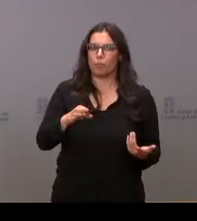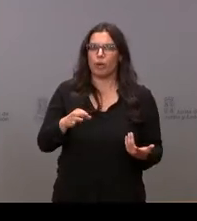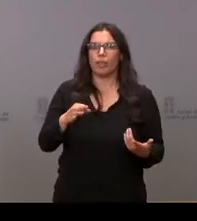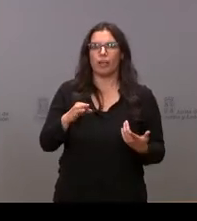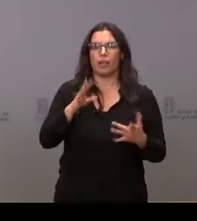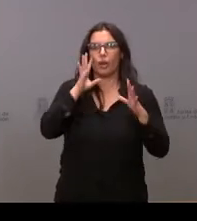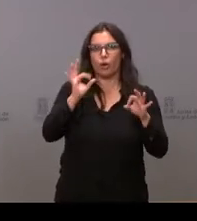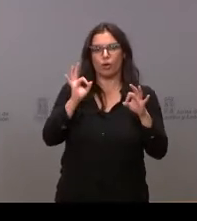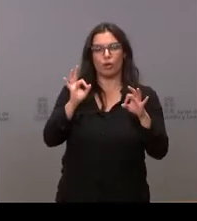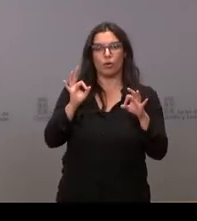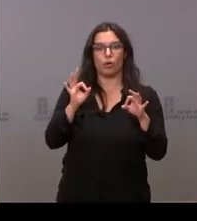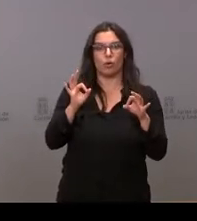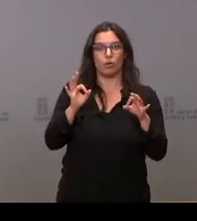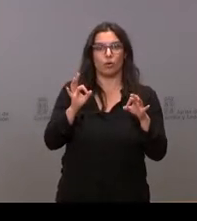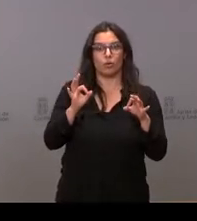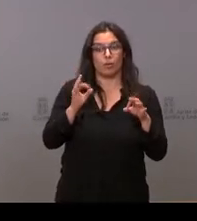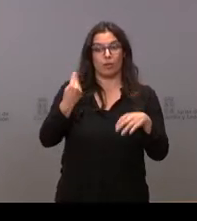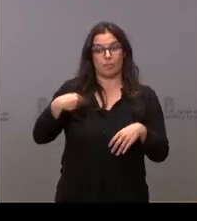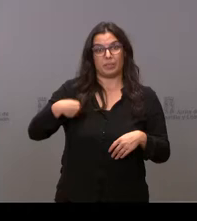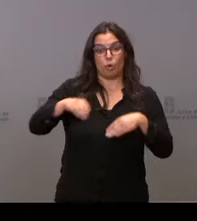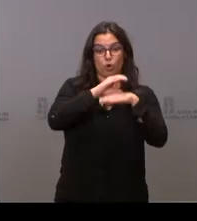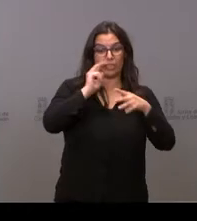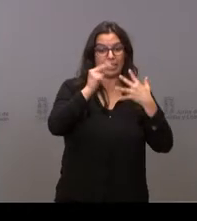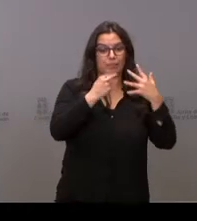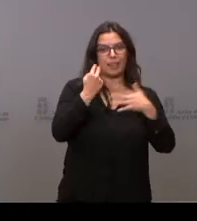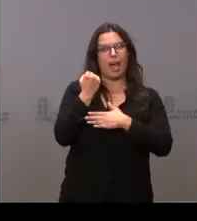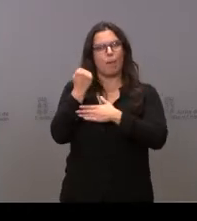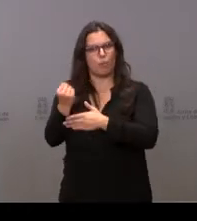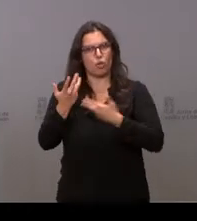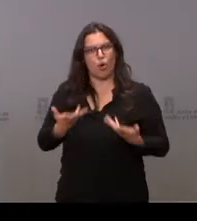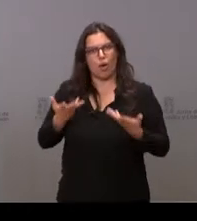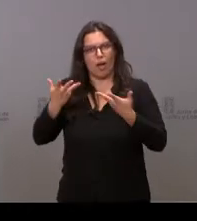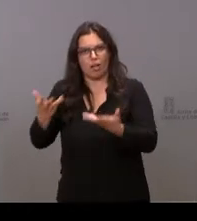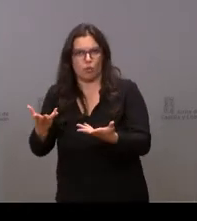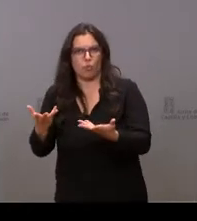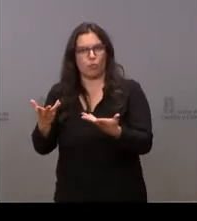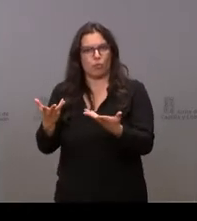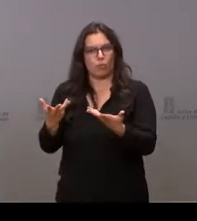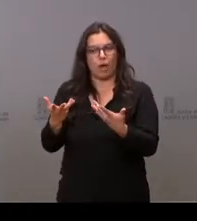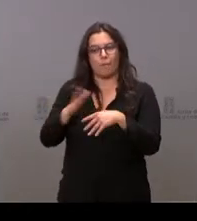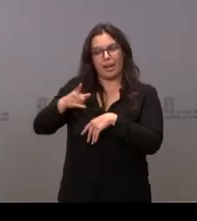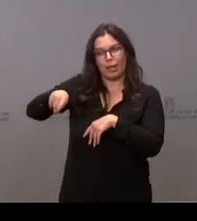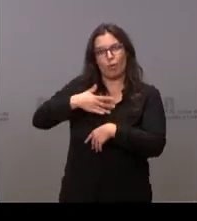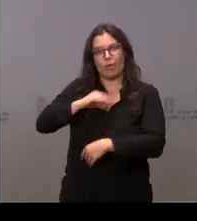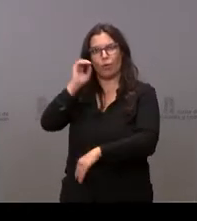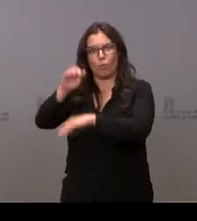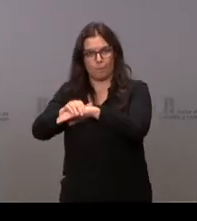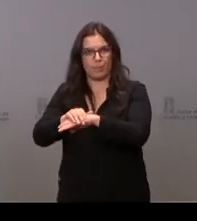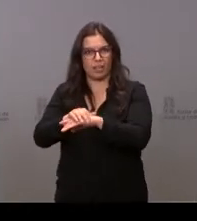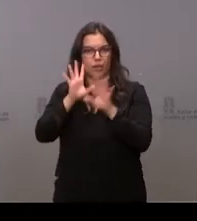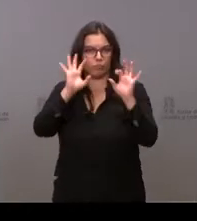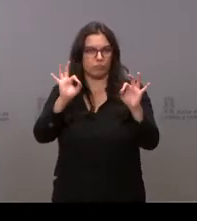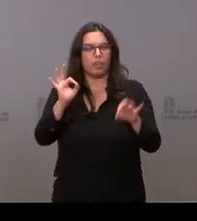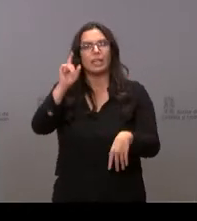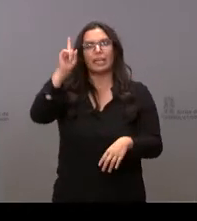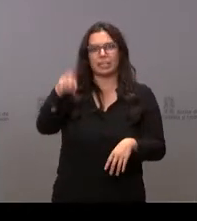que deberá de prestar la propia Consejería de Transparencia, la Junta de Castilla y León, para facilitar el cumplimiento de esas obligaciones y también, como no, de